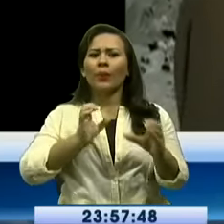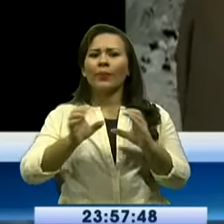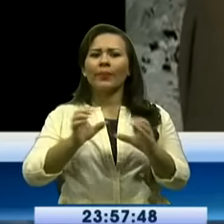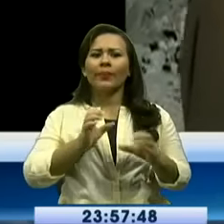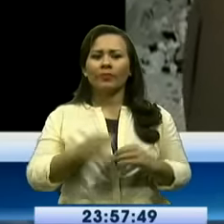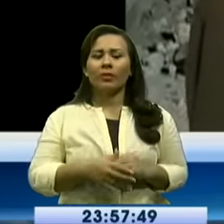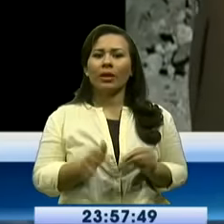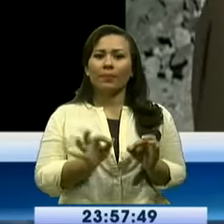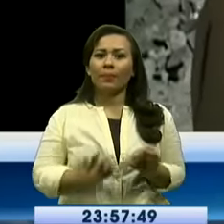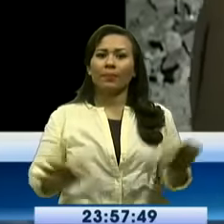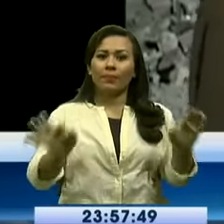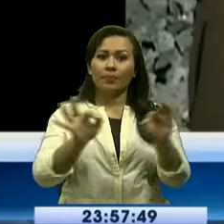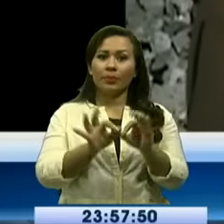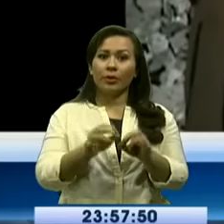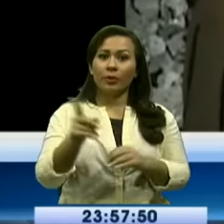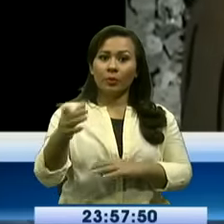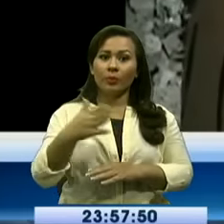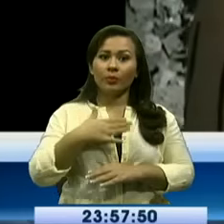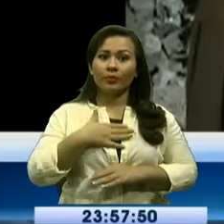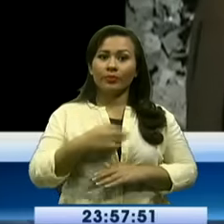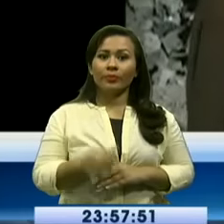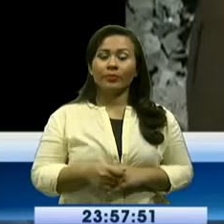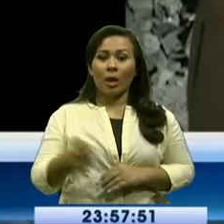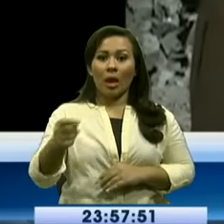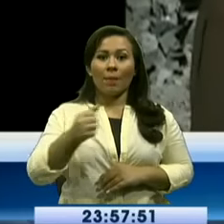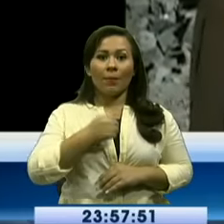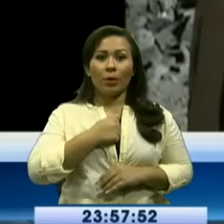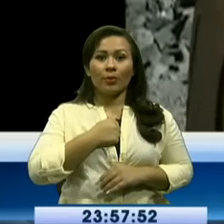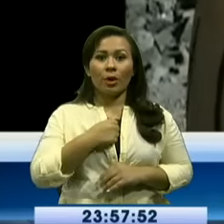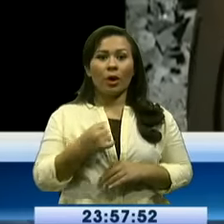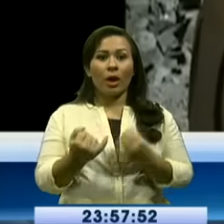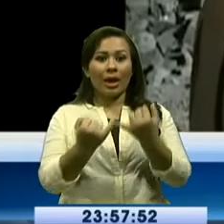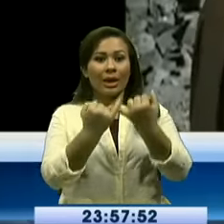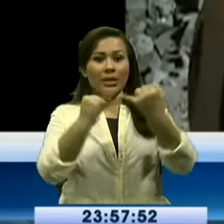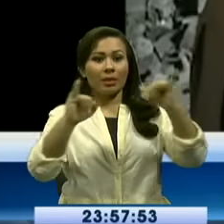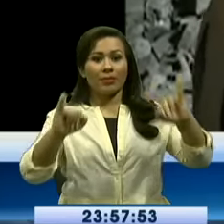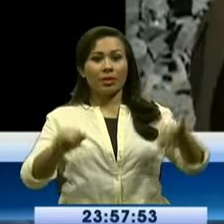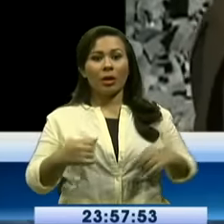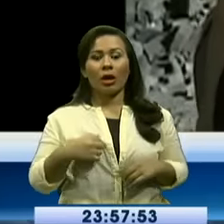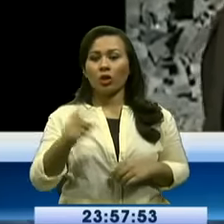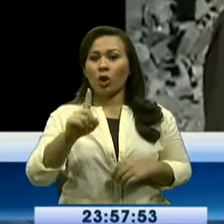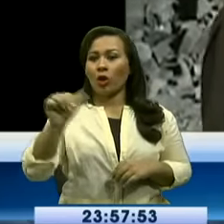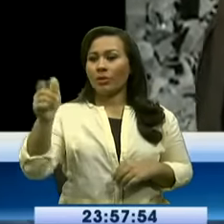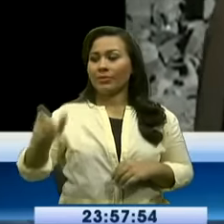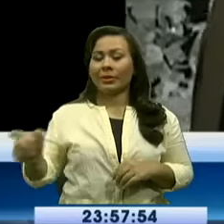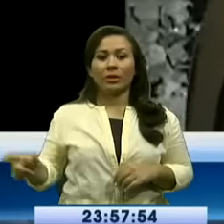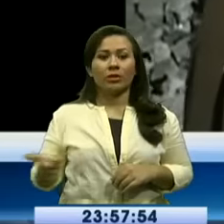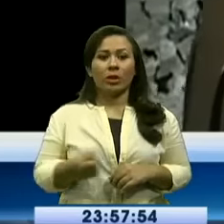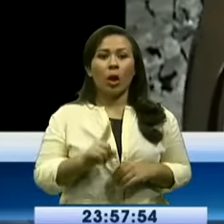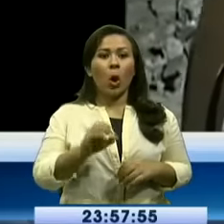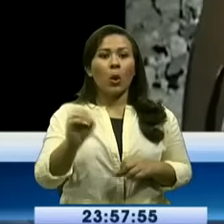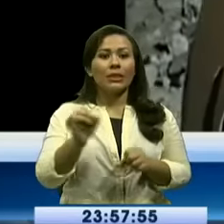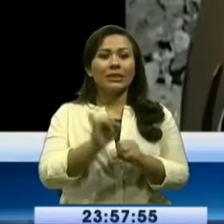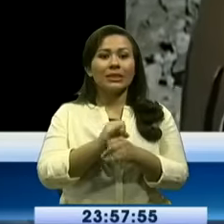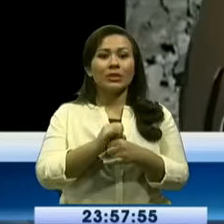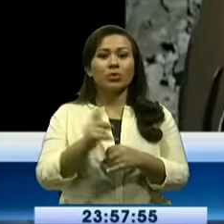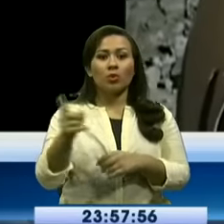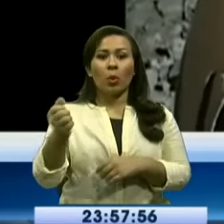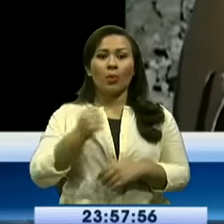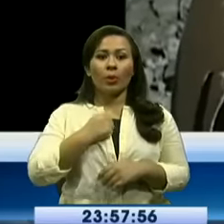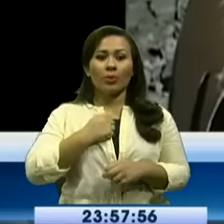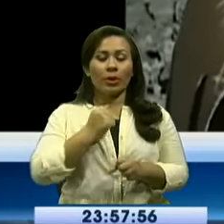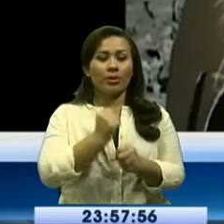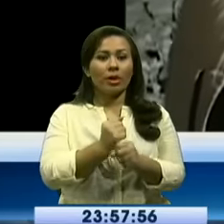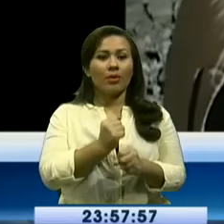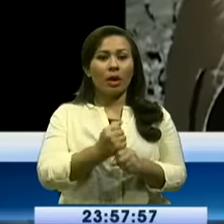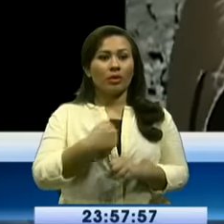lo importante de esto era que ustedes son autónomos, ustedes no dependen de otras personas o de otras instituciones, y esto les hace